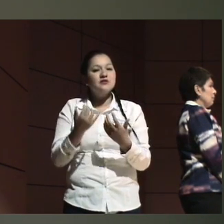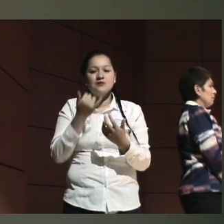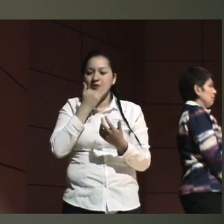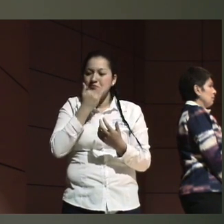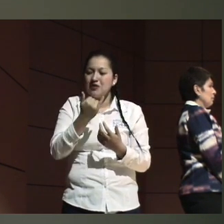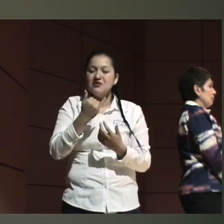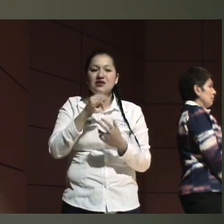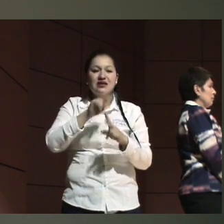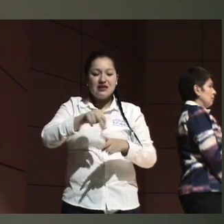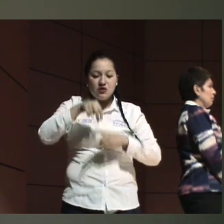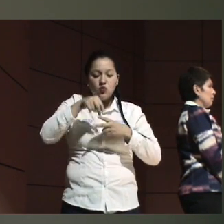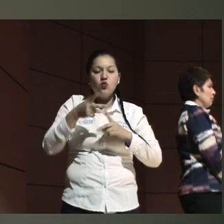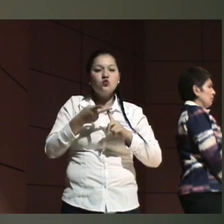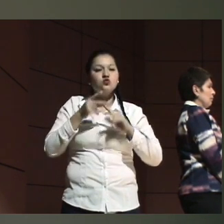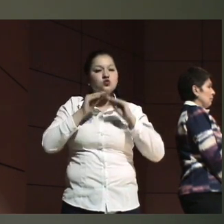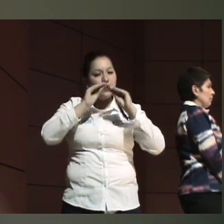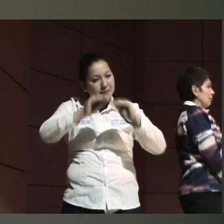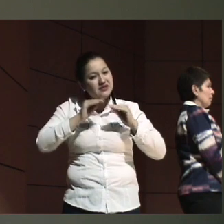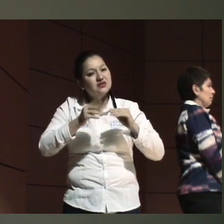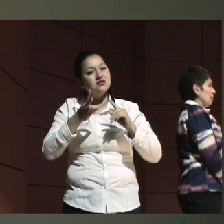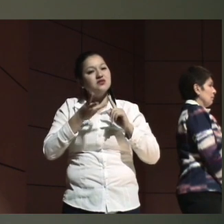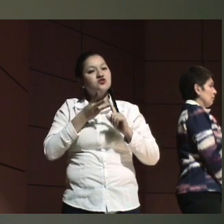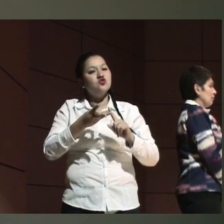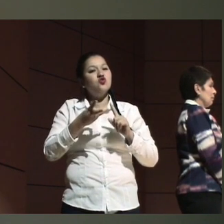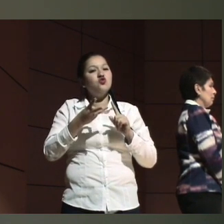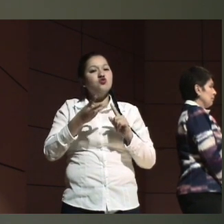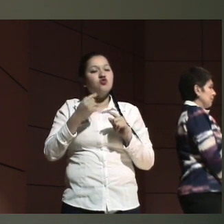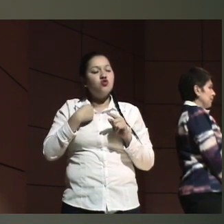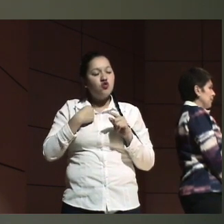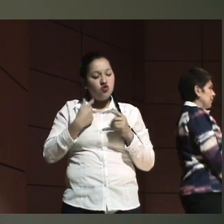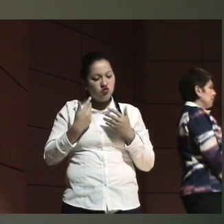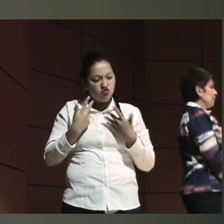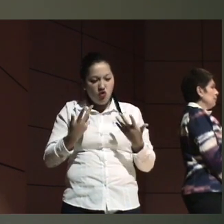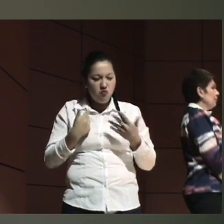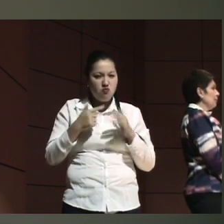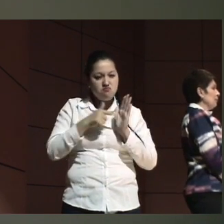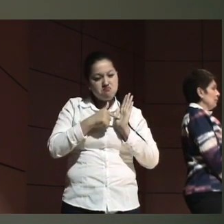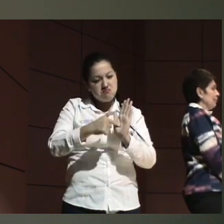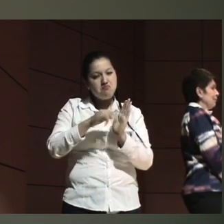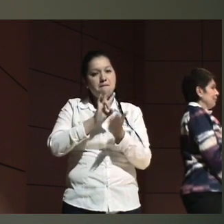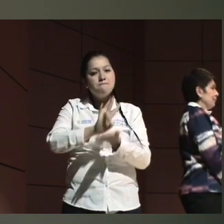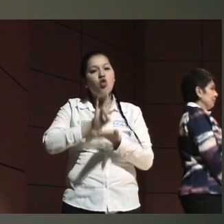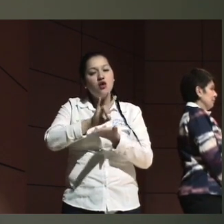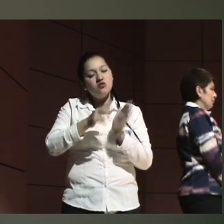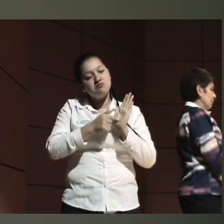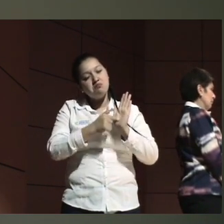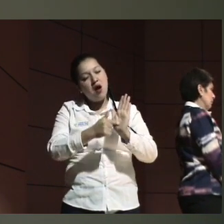físicos a capacitación o incluso a pensar modelos de qué hacer con las diferentes formas de